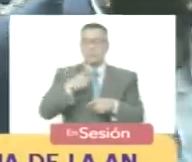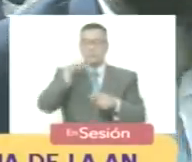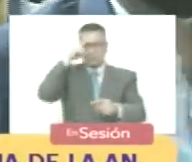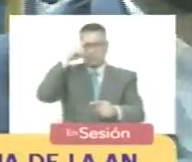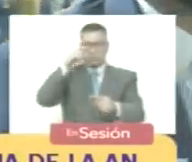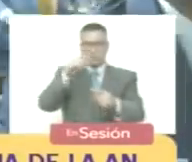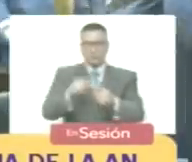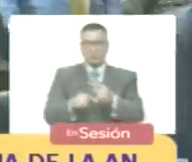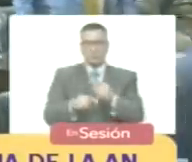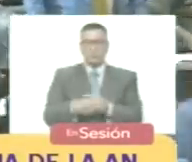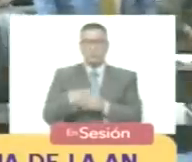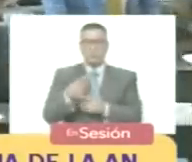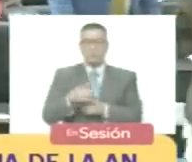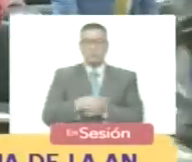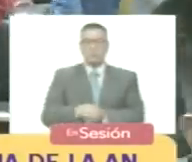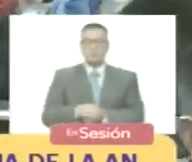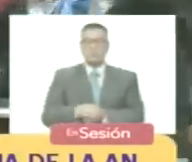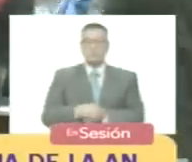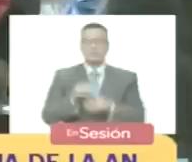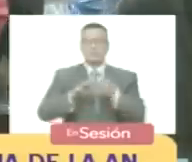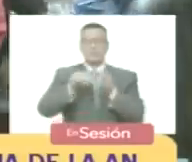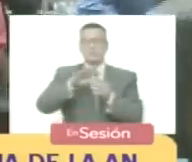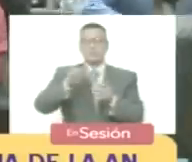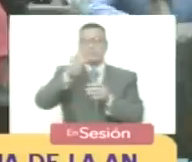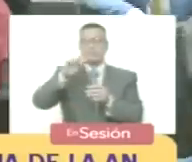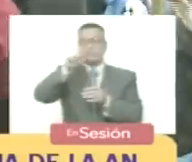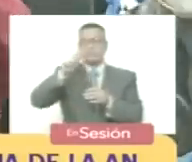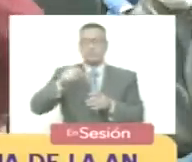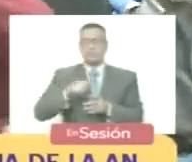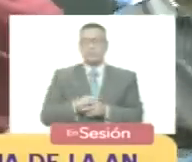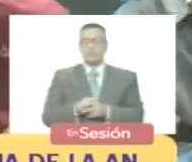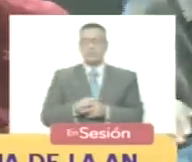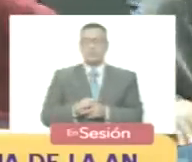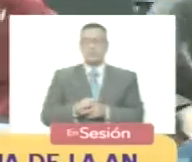está muy cerca, al menos 54% para este jueves.